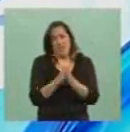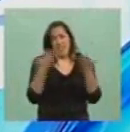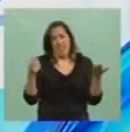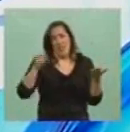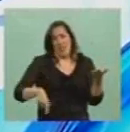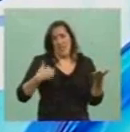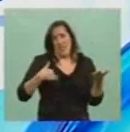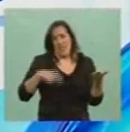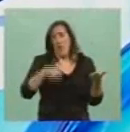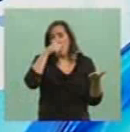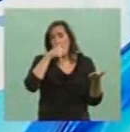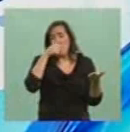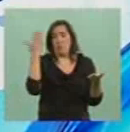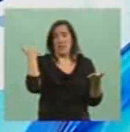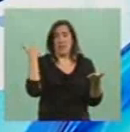día domingo,